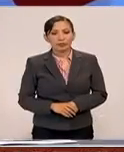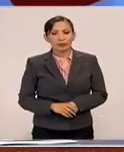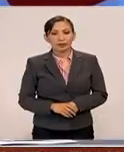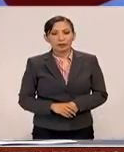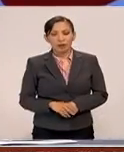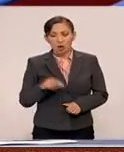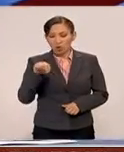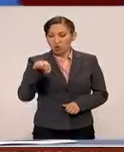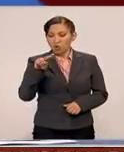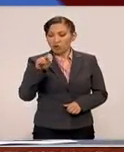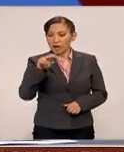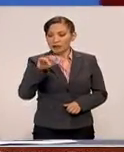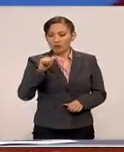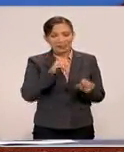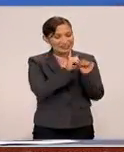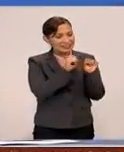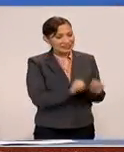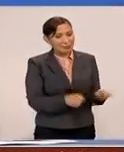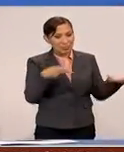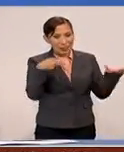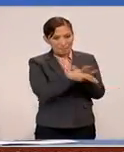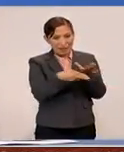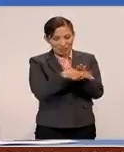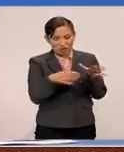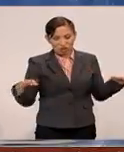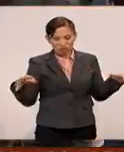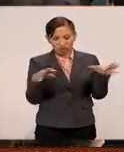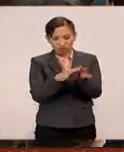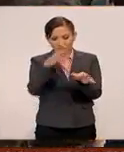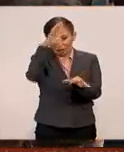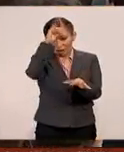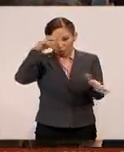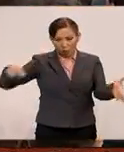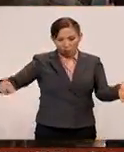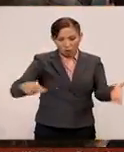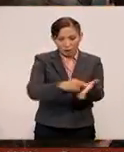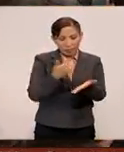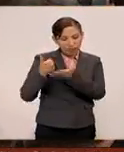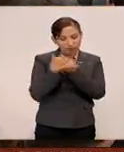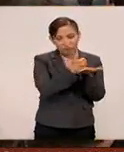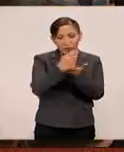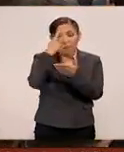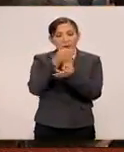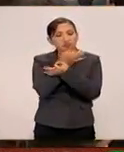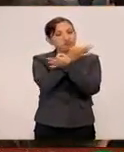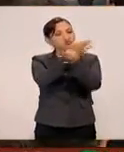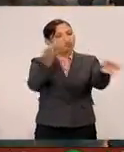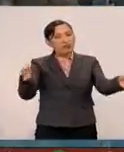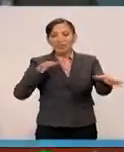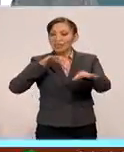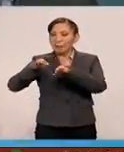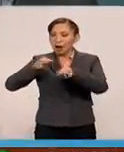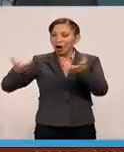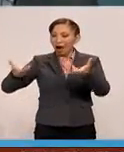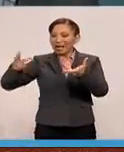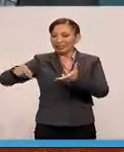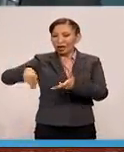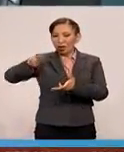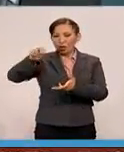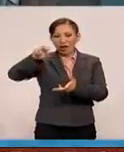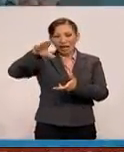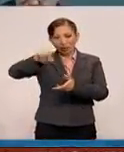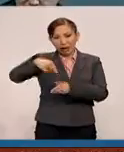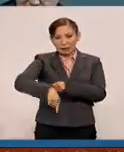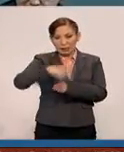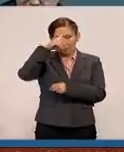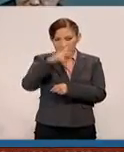La UNESCO en México y el Sistema de Transporte Colectivo, el Metro, firmaron un convenio de colaboración para difundir la labor que hace la UNESCO